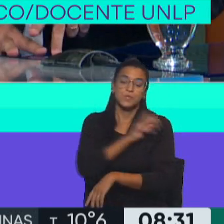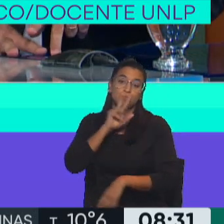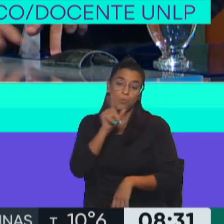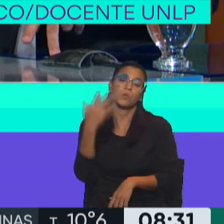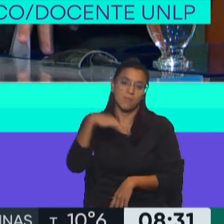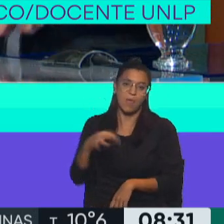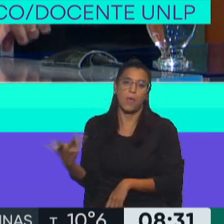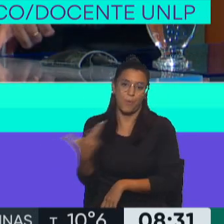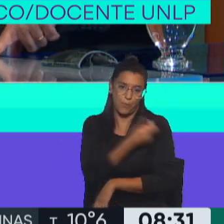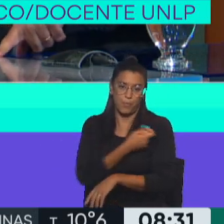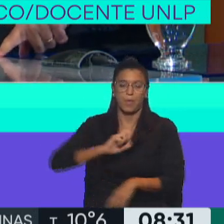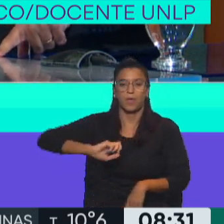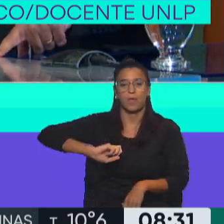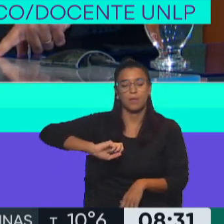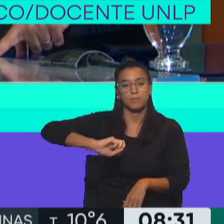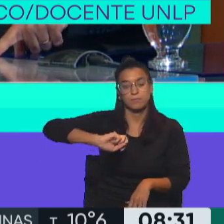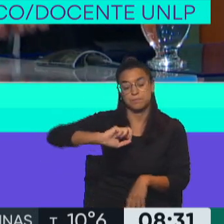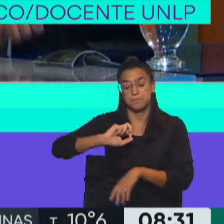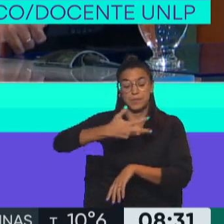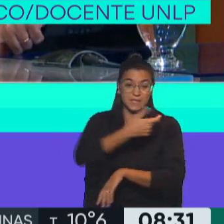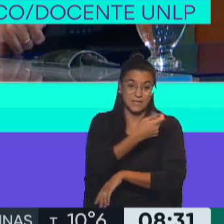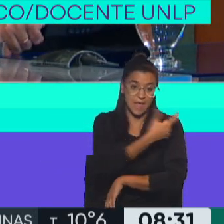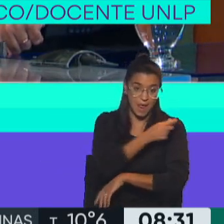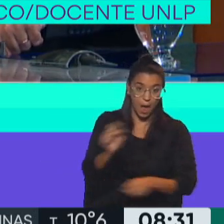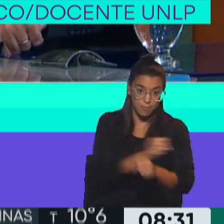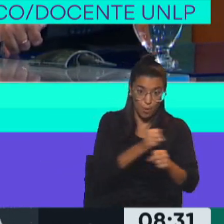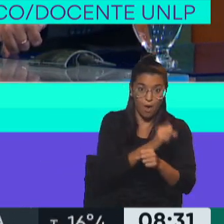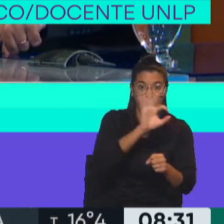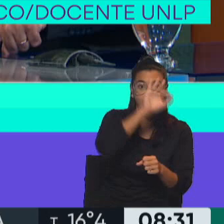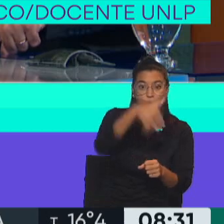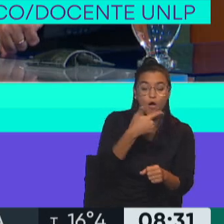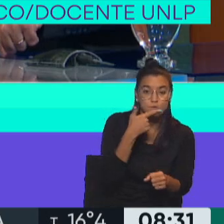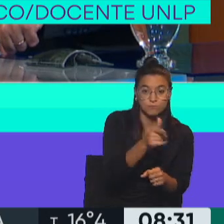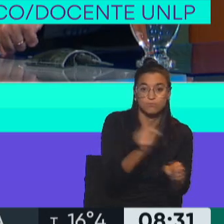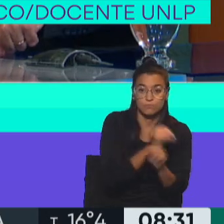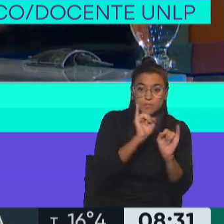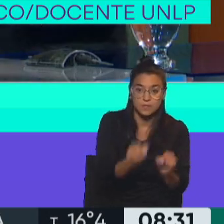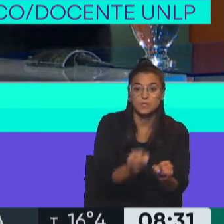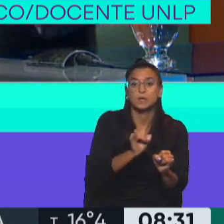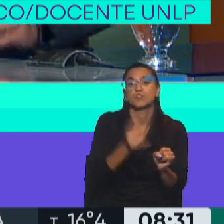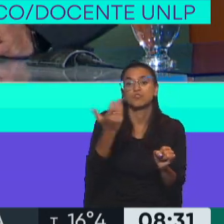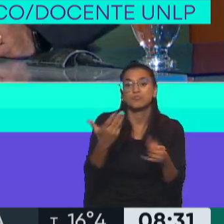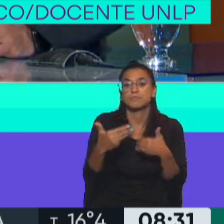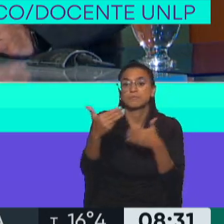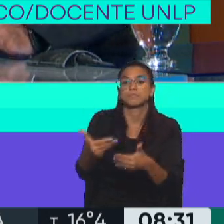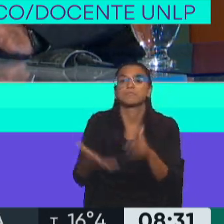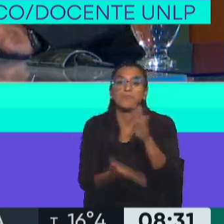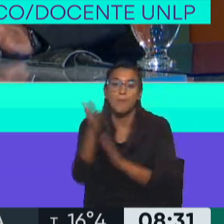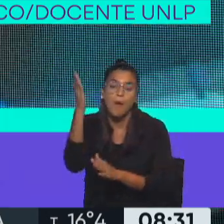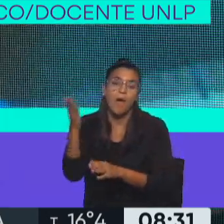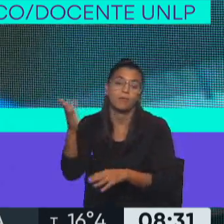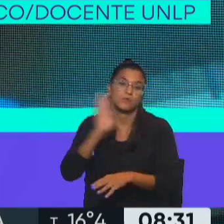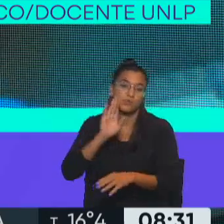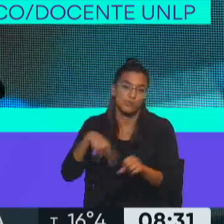tuvieron 2 de Sputnik y se dieron una tercera que era aprobada por la Organización Mundial de la Salud, no le da, por ejemplo, para ir a Estados Unidos. Digamos,